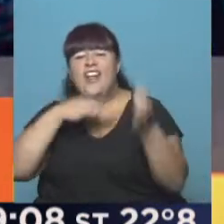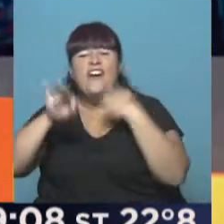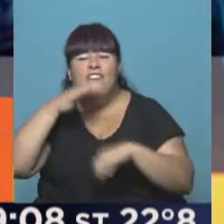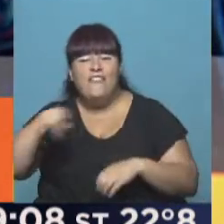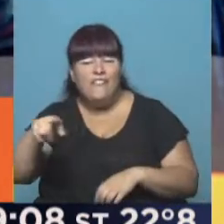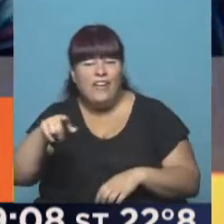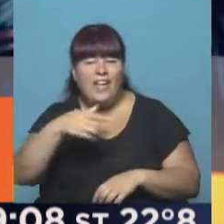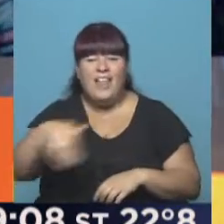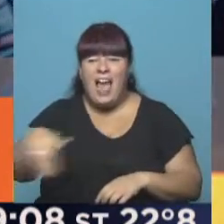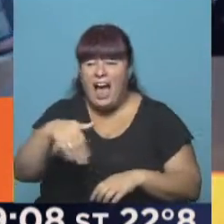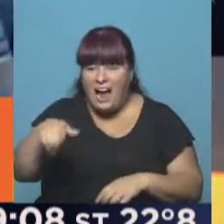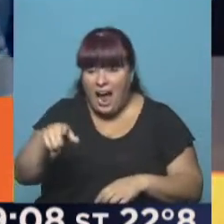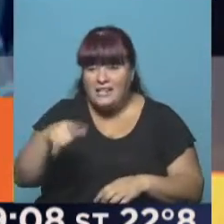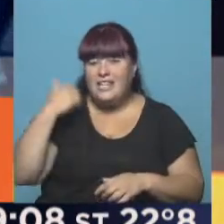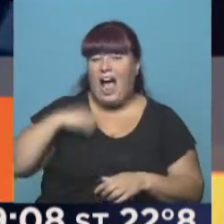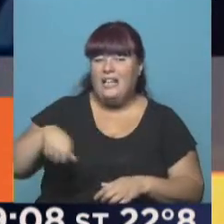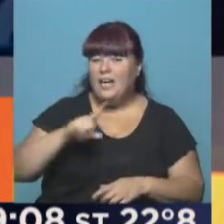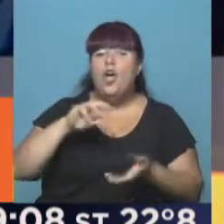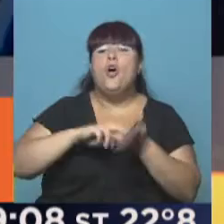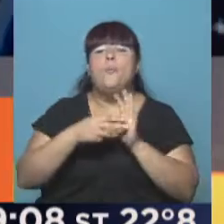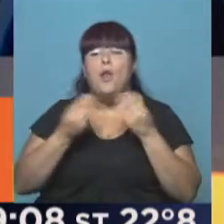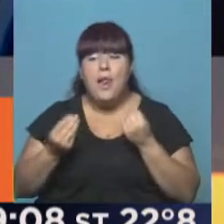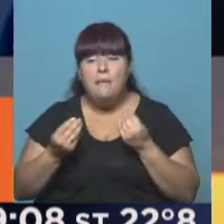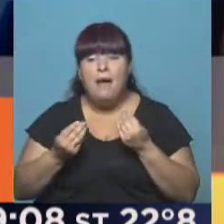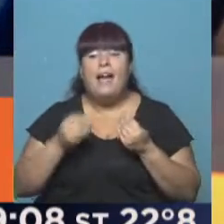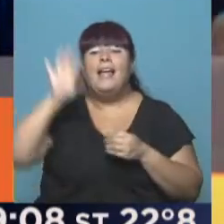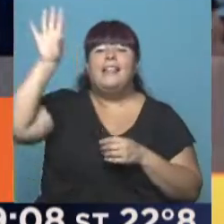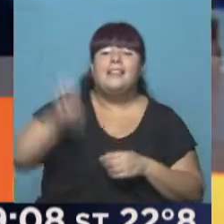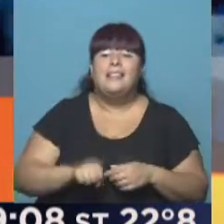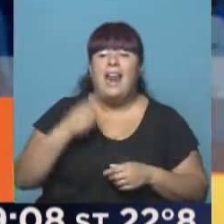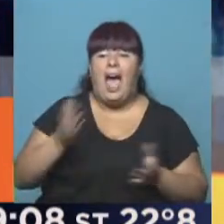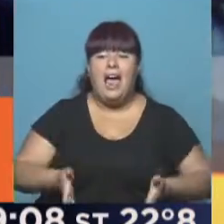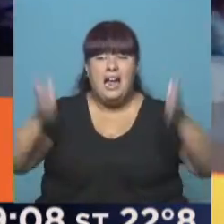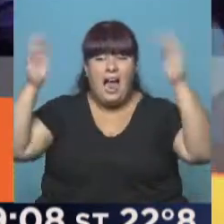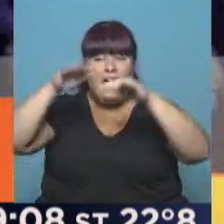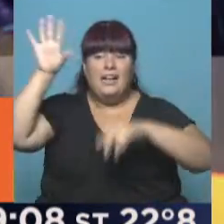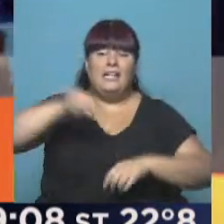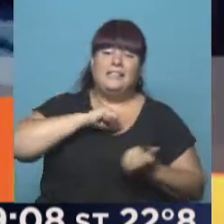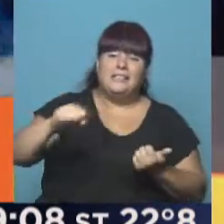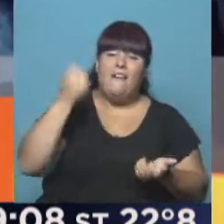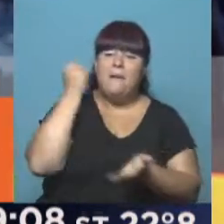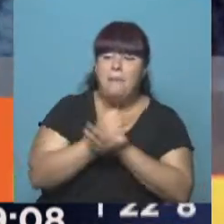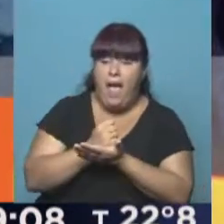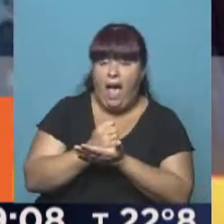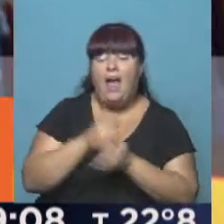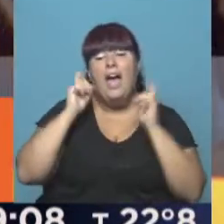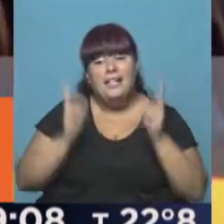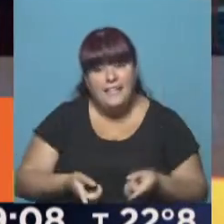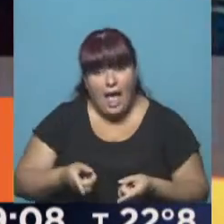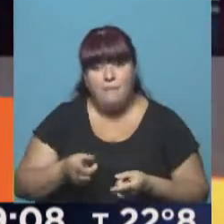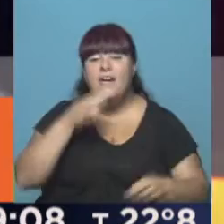éste están vendiendo esas carteras en la calle el problema es el que está trayendo estos contenedores que comete fraude marcario y que además